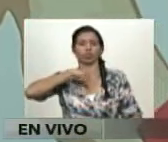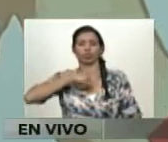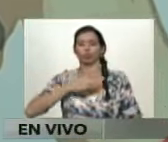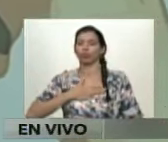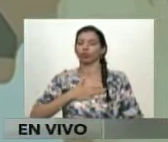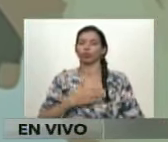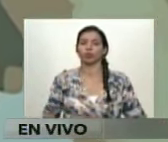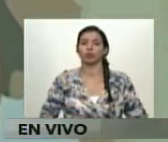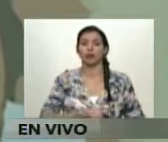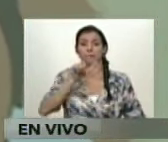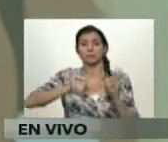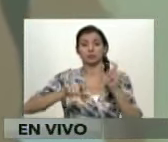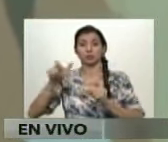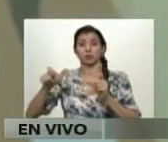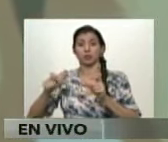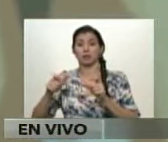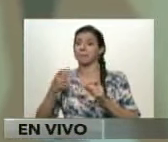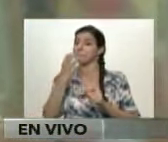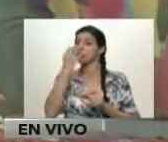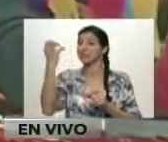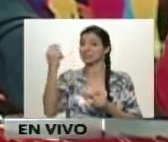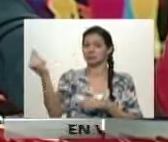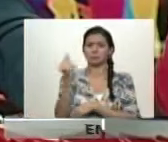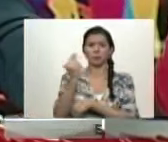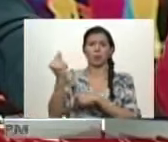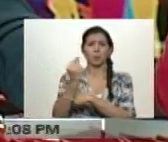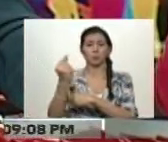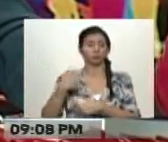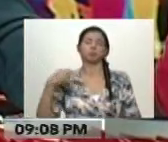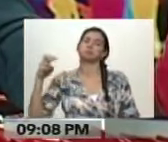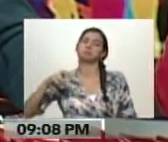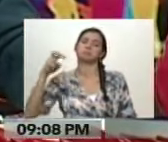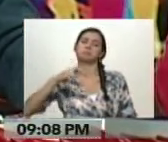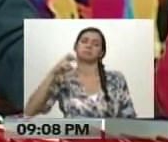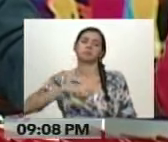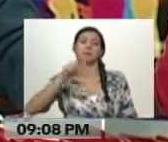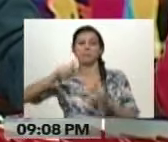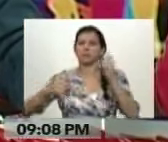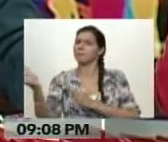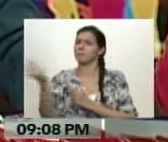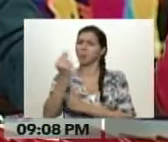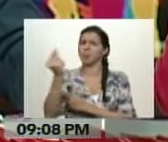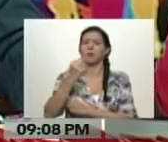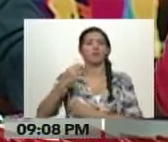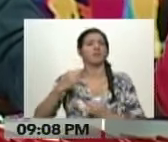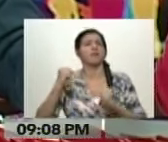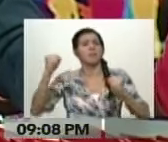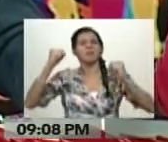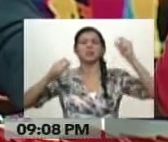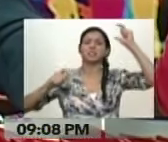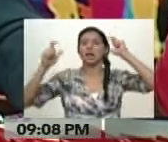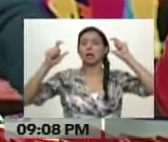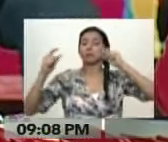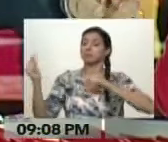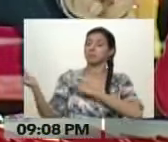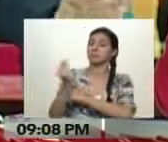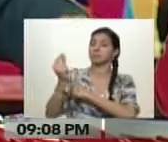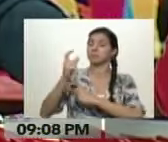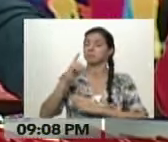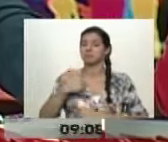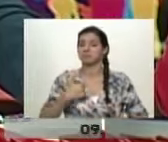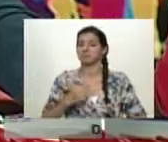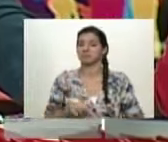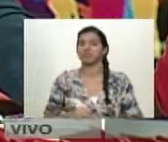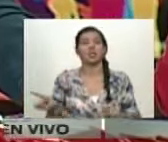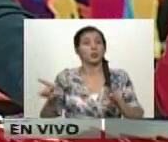La gente me grita por donde yo paso, por donde voy, me ve y me grita, ¡viva Chávez, Maduro! Ahorita me pasó